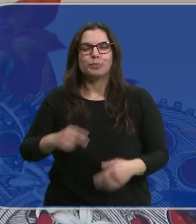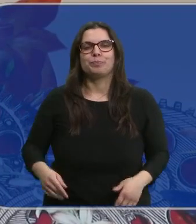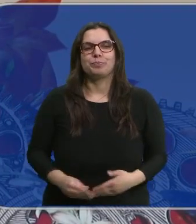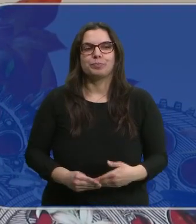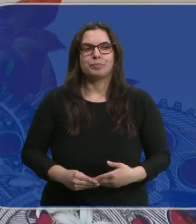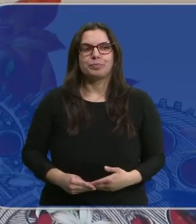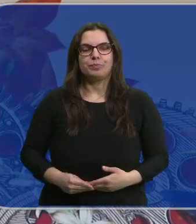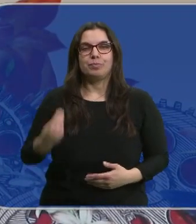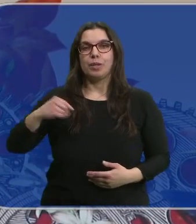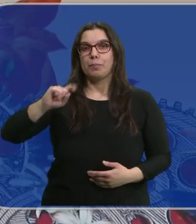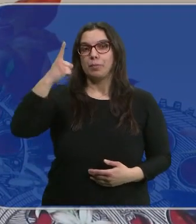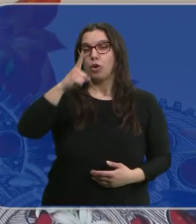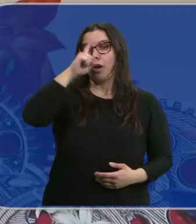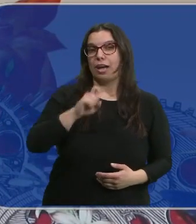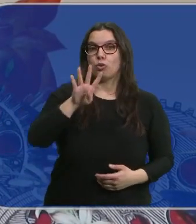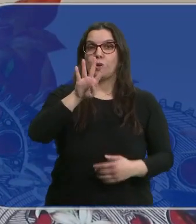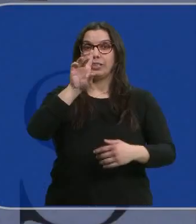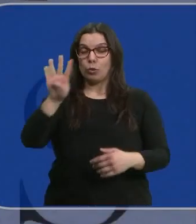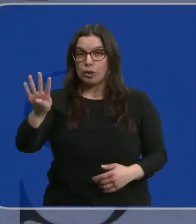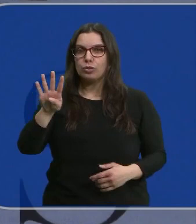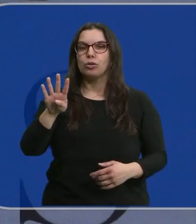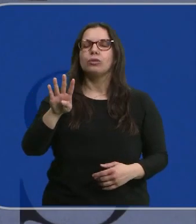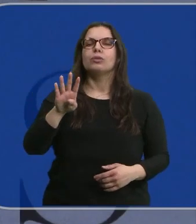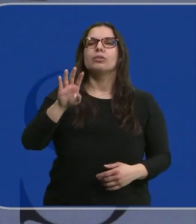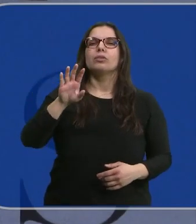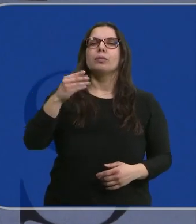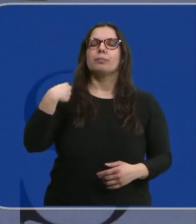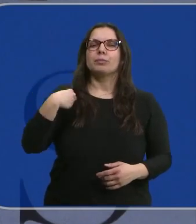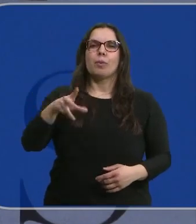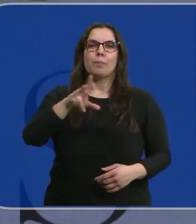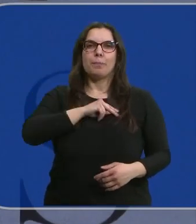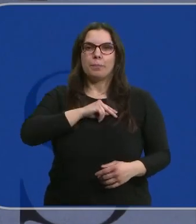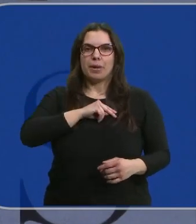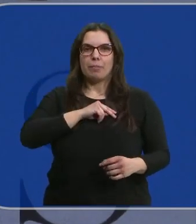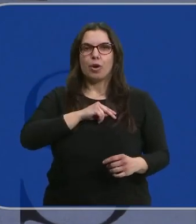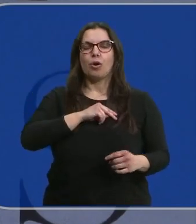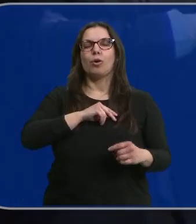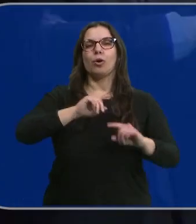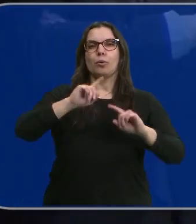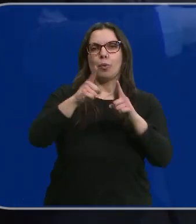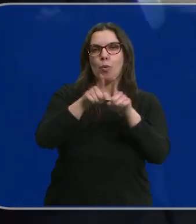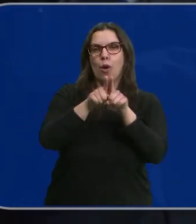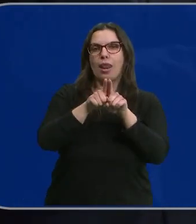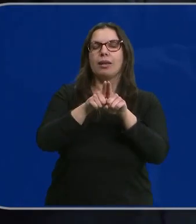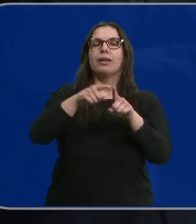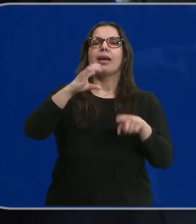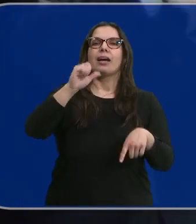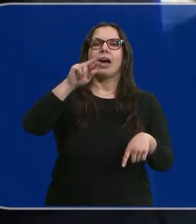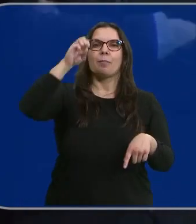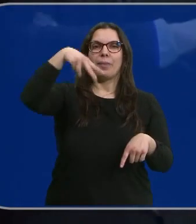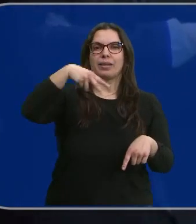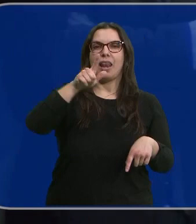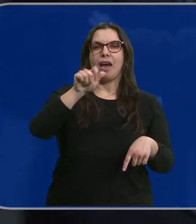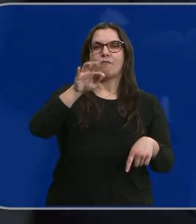Lo estrenó Carmen Laforet en 1944. Fue el primer premio que recibió Delibes y el Nadal vuelve a Castilla y León